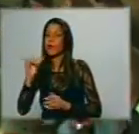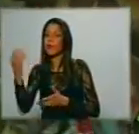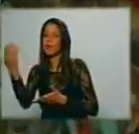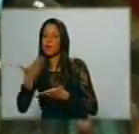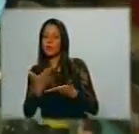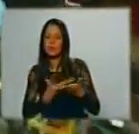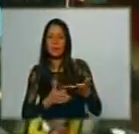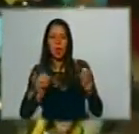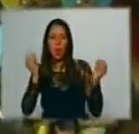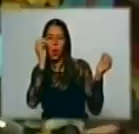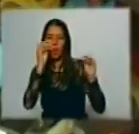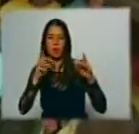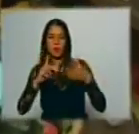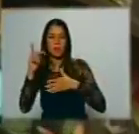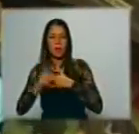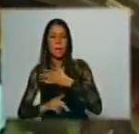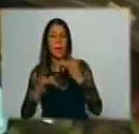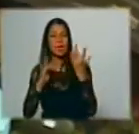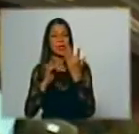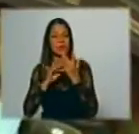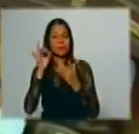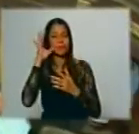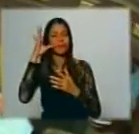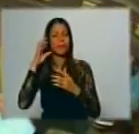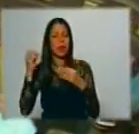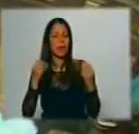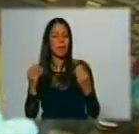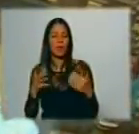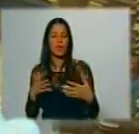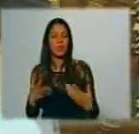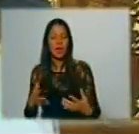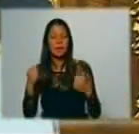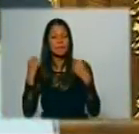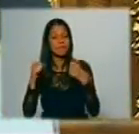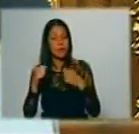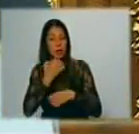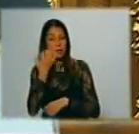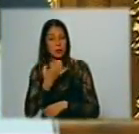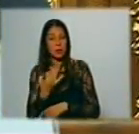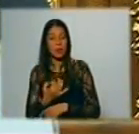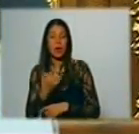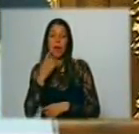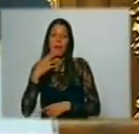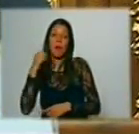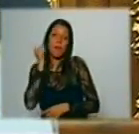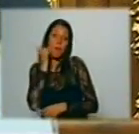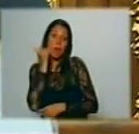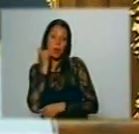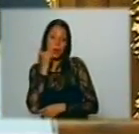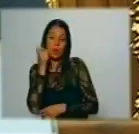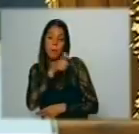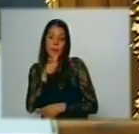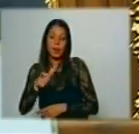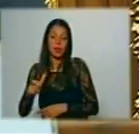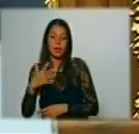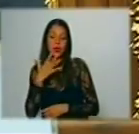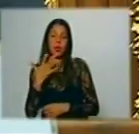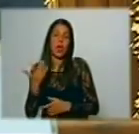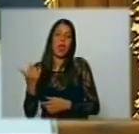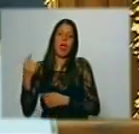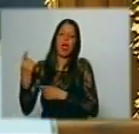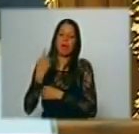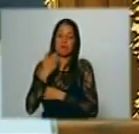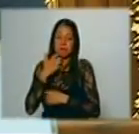y formulación de criterios técnicos que permitan hacer efectivas reclamaciones de las personas ante